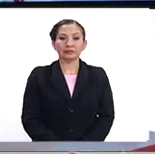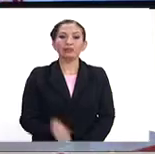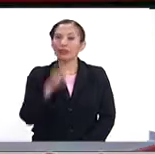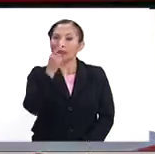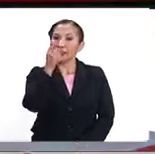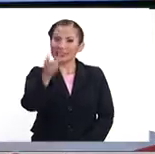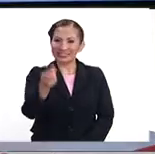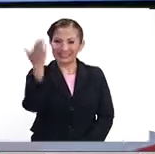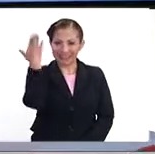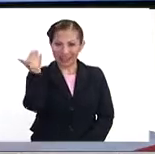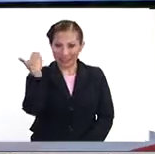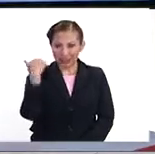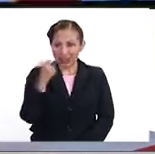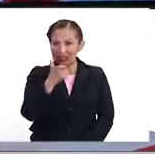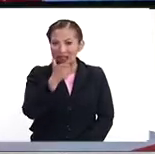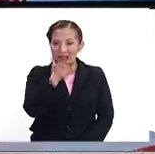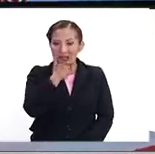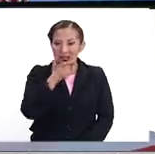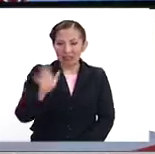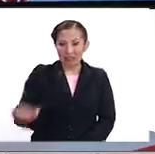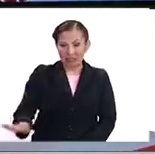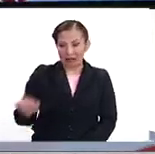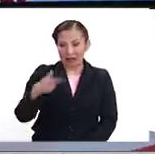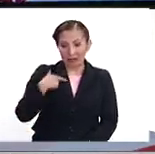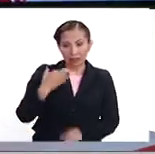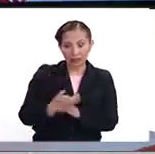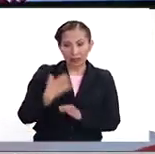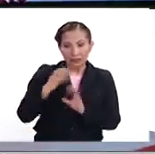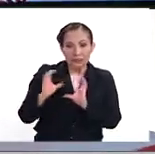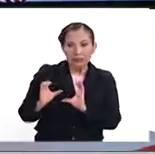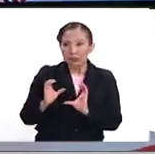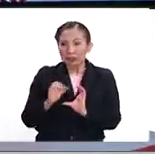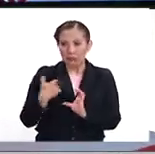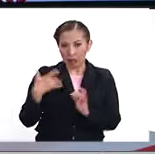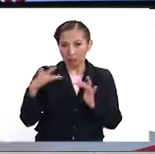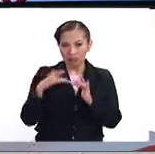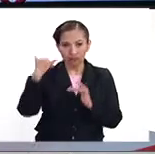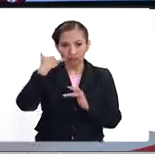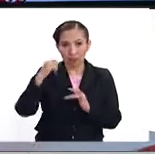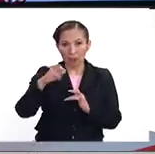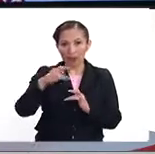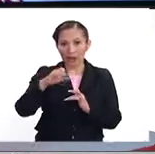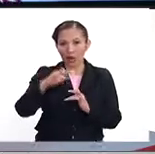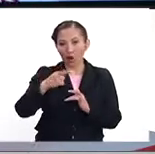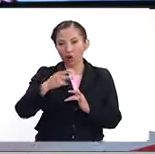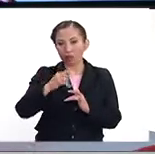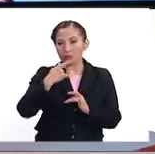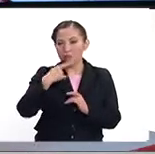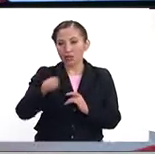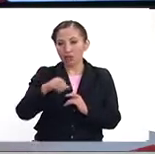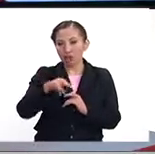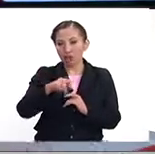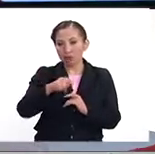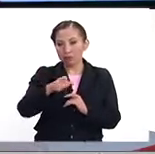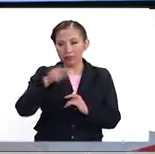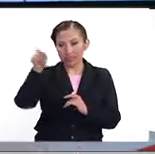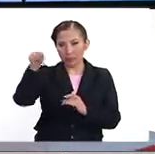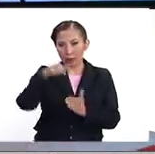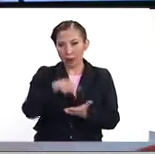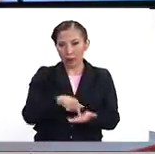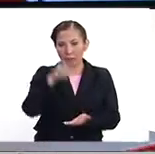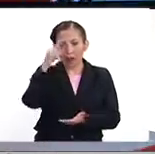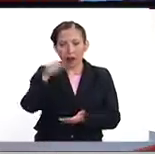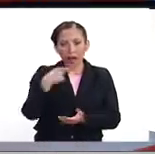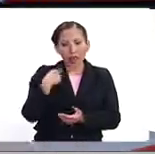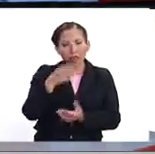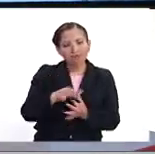Les decíamos de que Londres, Gran Bretaña, está en alerta y para ello nos comunicamos con Marcela Gutiérrez, corresponsal de Notimex allá, para